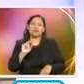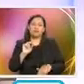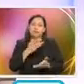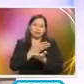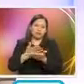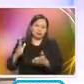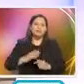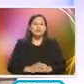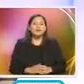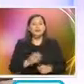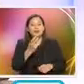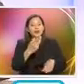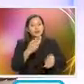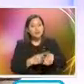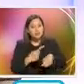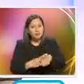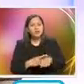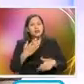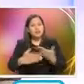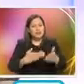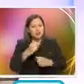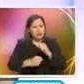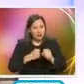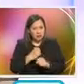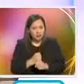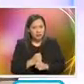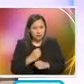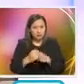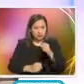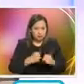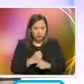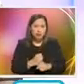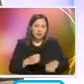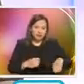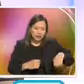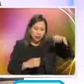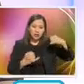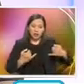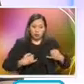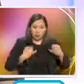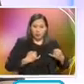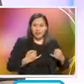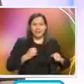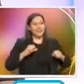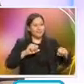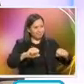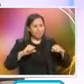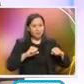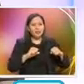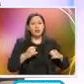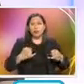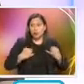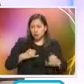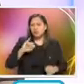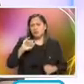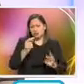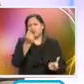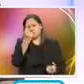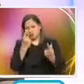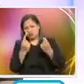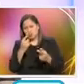enfermedad relacionada con el paso de los años, Para gente más joven, frecuente en mujeres. No le da. Le puede dar, pero